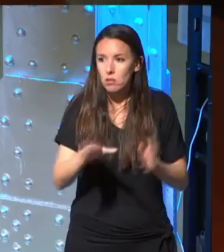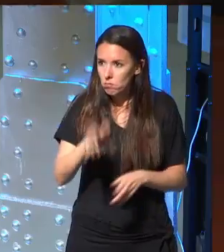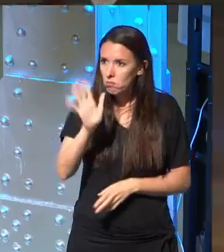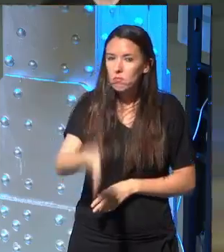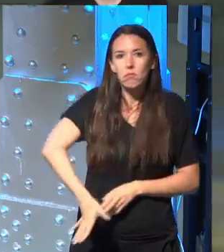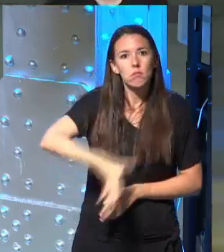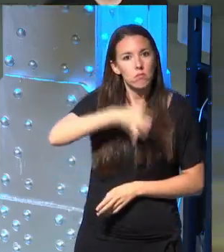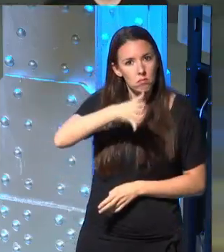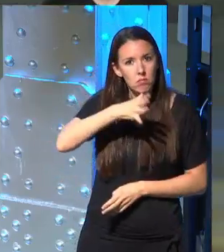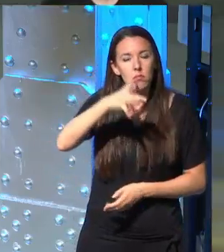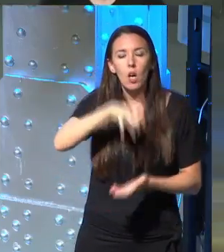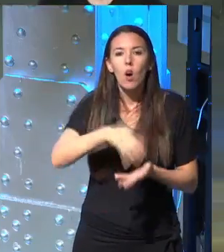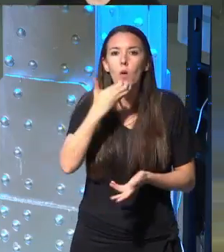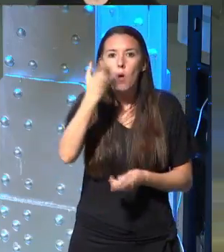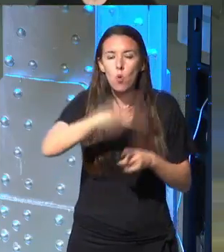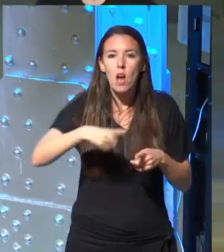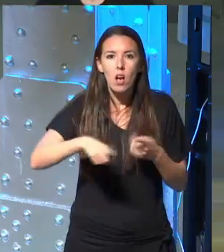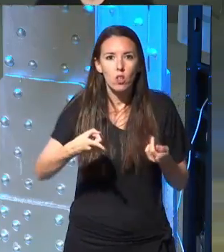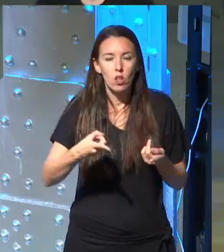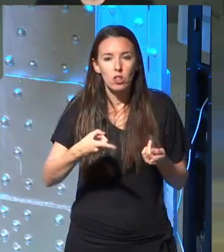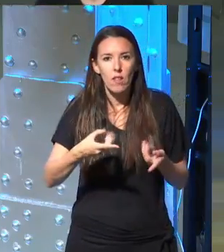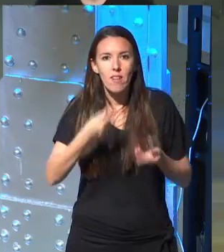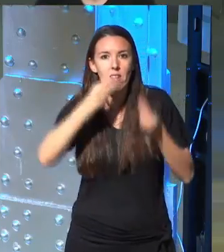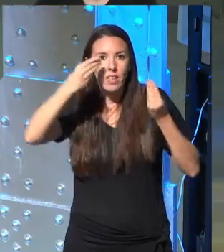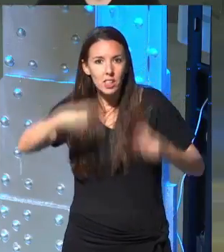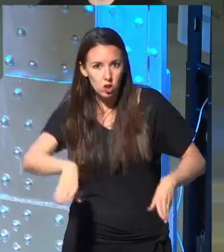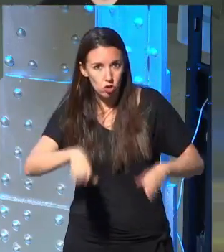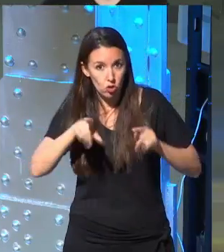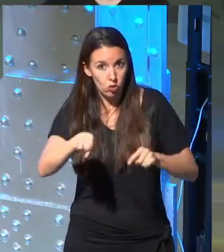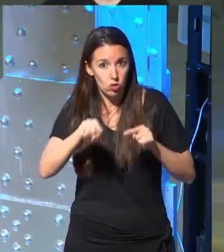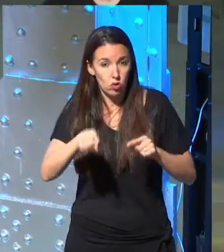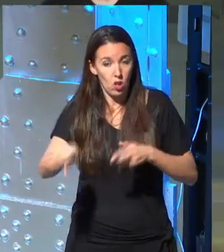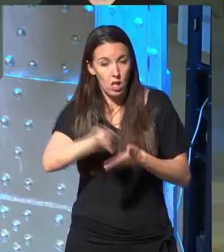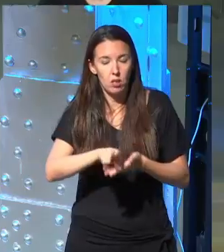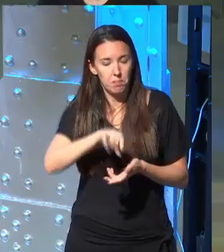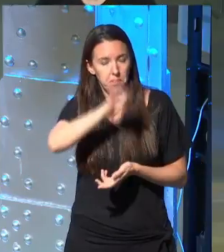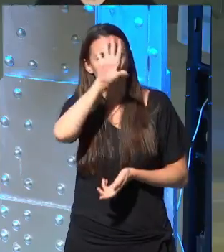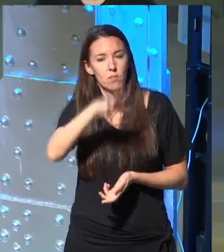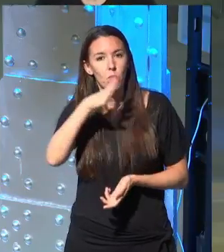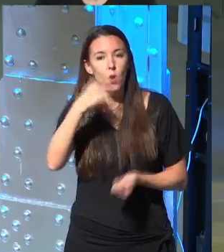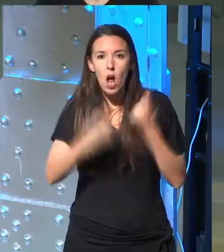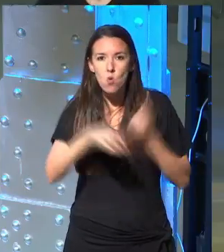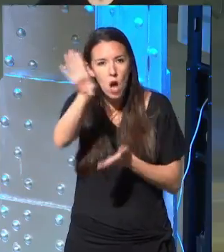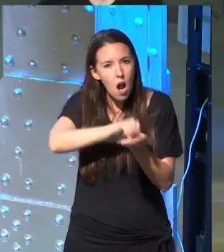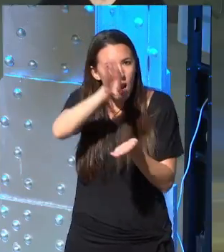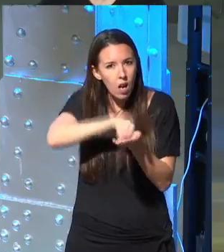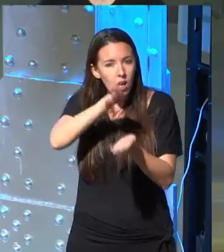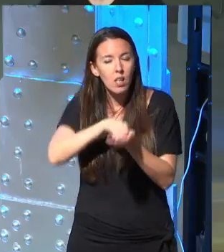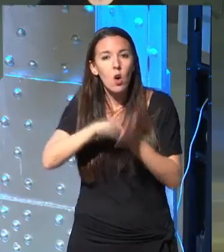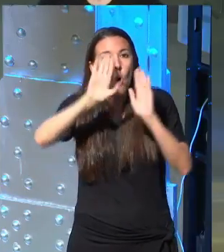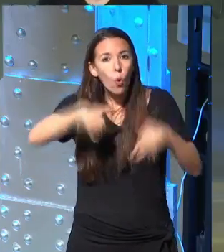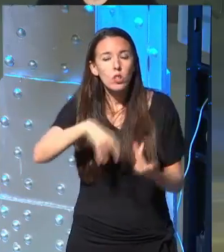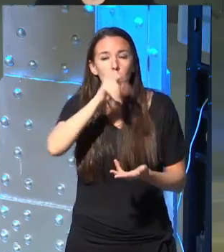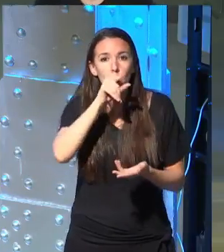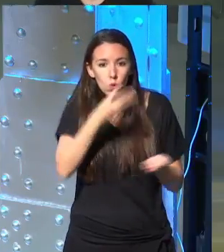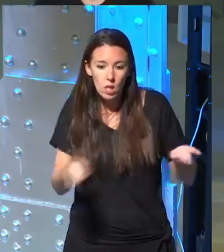alucinante. Y, por ejemplo, hay una cosa del fenómeno de recopilar la historia... Que me sorprende porque he visto algunas recopilaciones que el último tuit